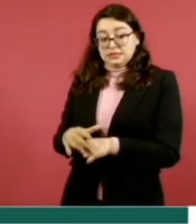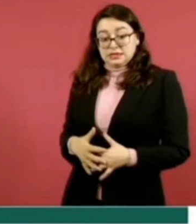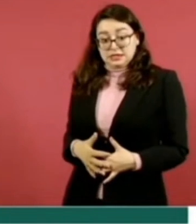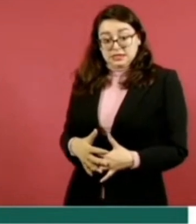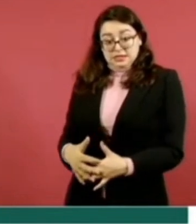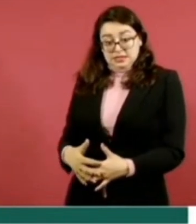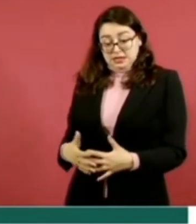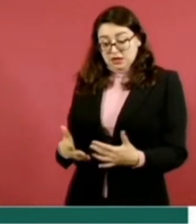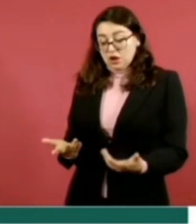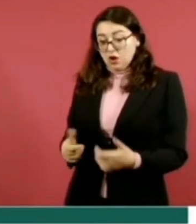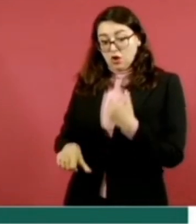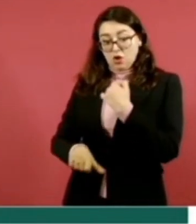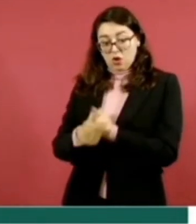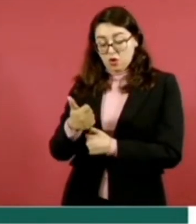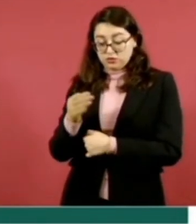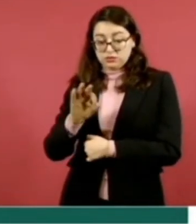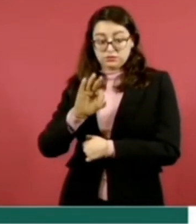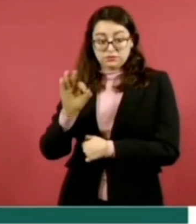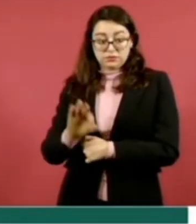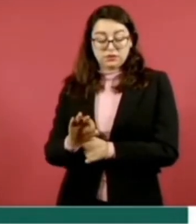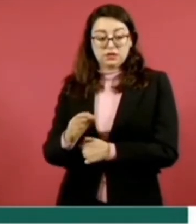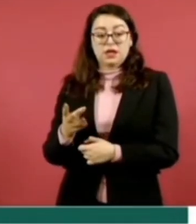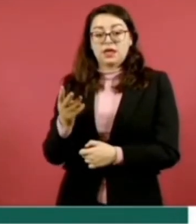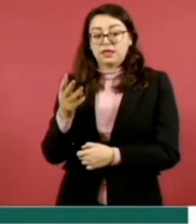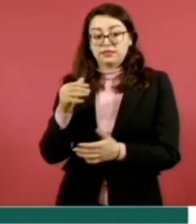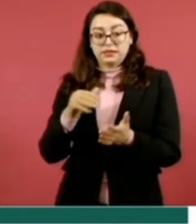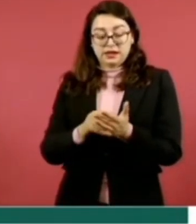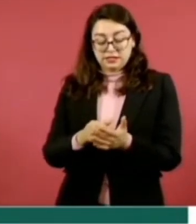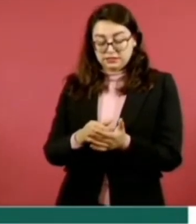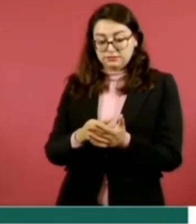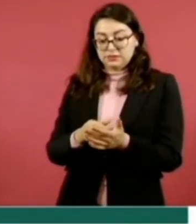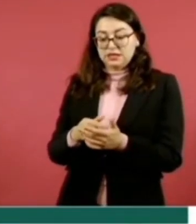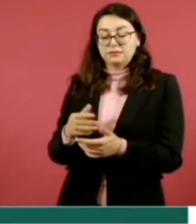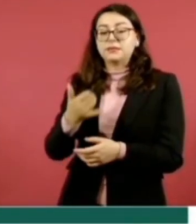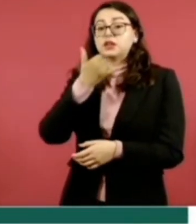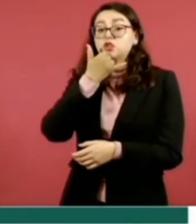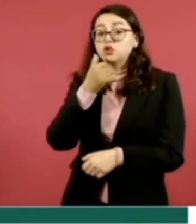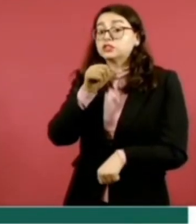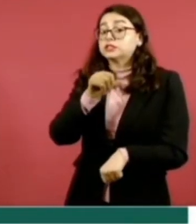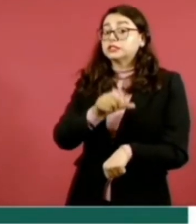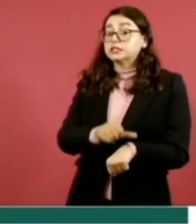el incremento es del 11%, de 3,025 cirugías